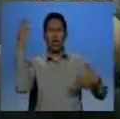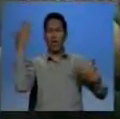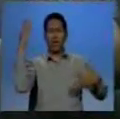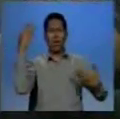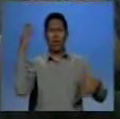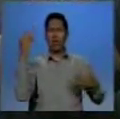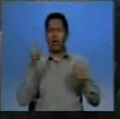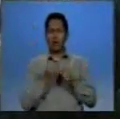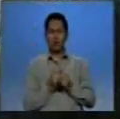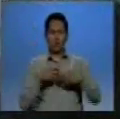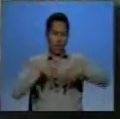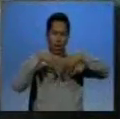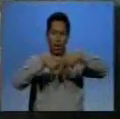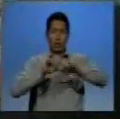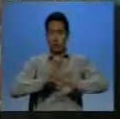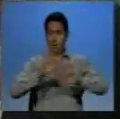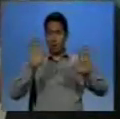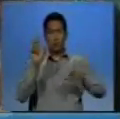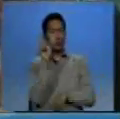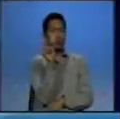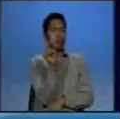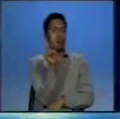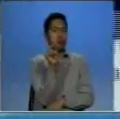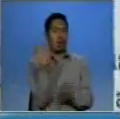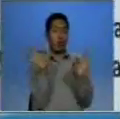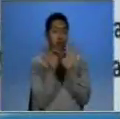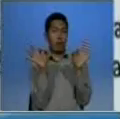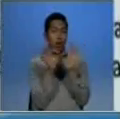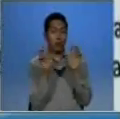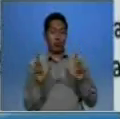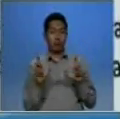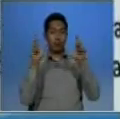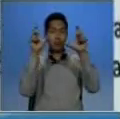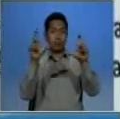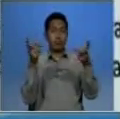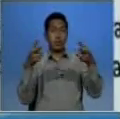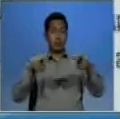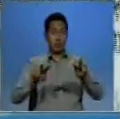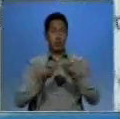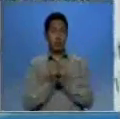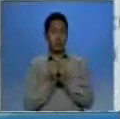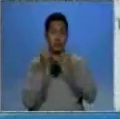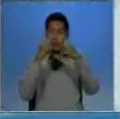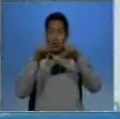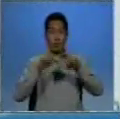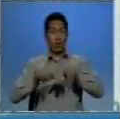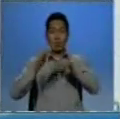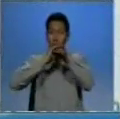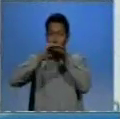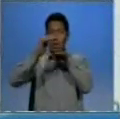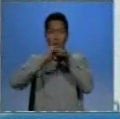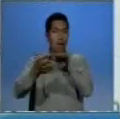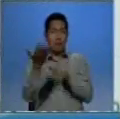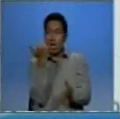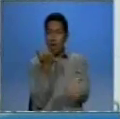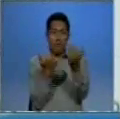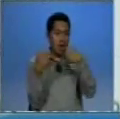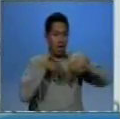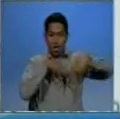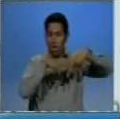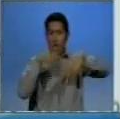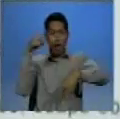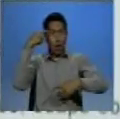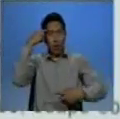la hacía en marchas. En su cuenta de Facebook publicó en reiteradas ocasiones varias convocatorias a la movilización colectiva en contra